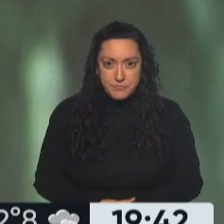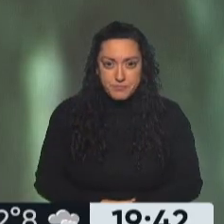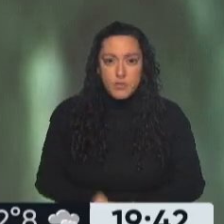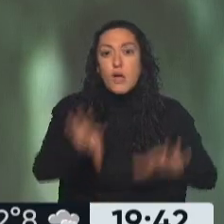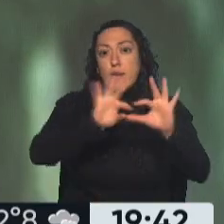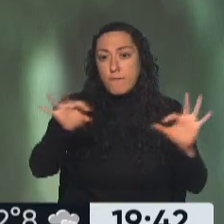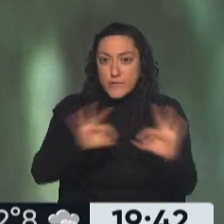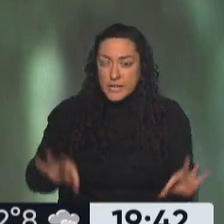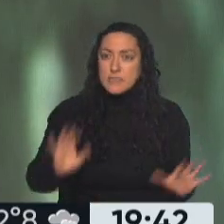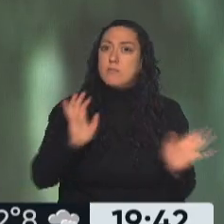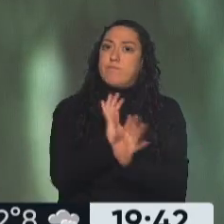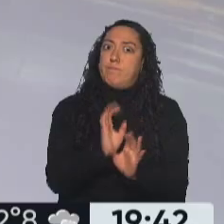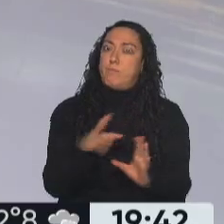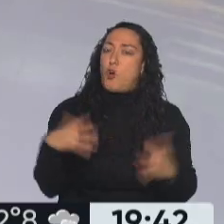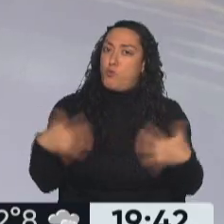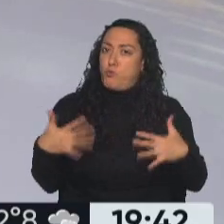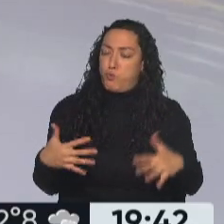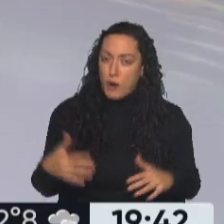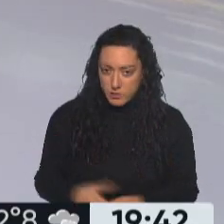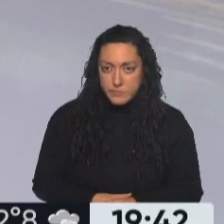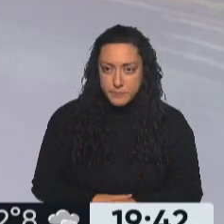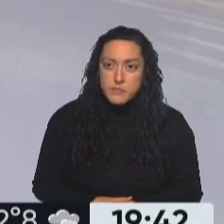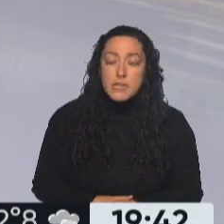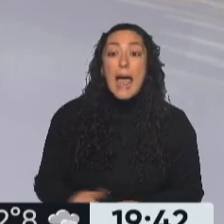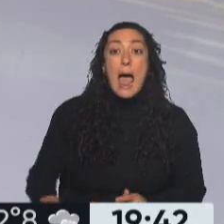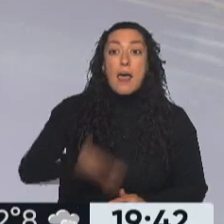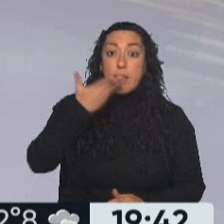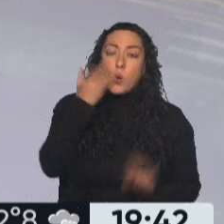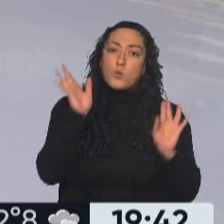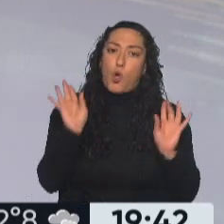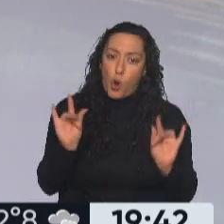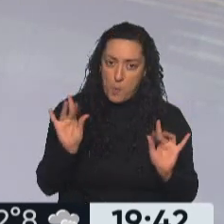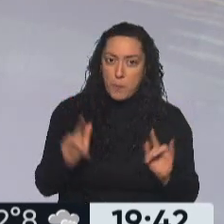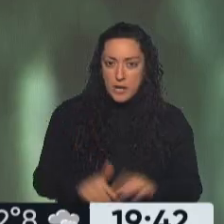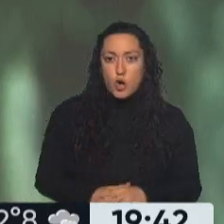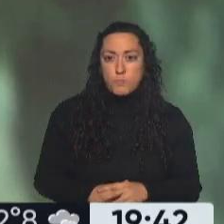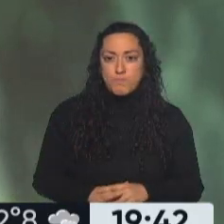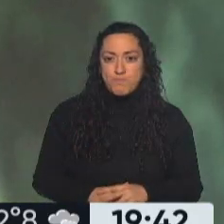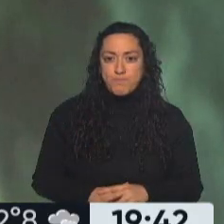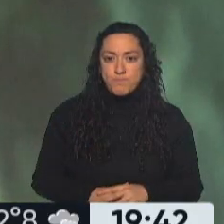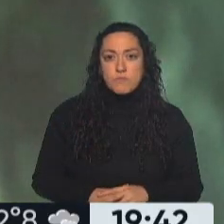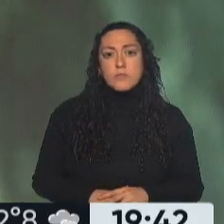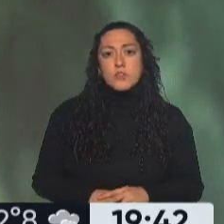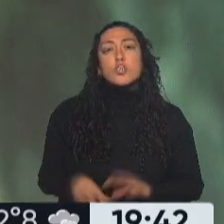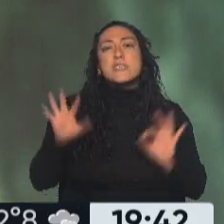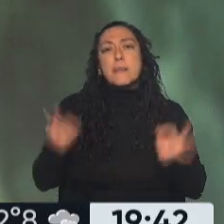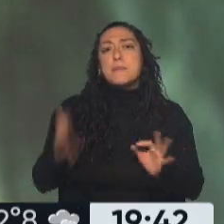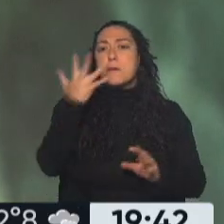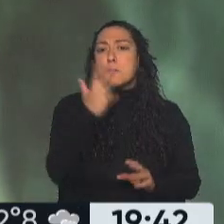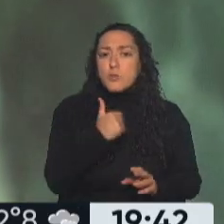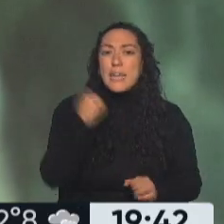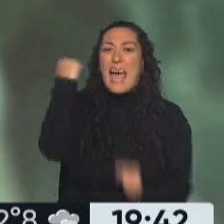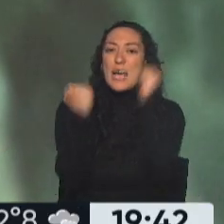frases que han sido polémicas. Lucrecia, decíamos antes, ha sido un discurso complejo también. Lo que querríamos saber es cómo impacta esto en